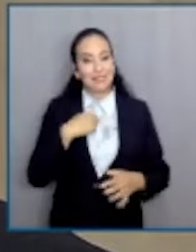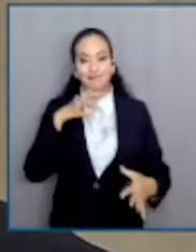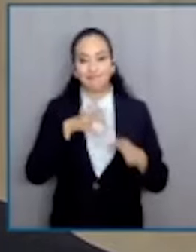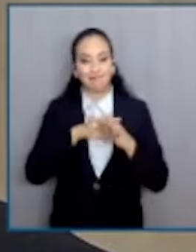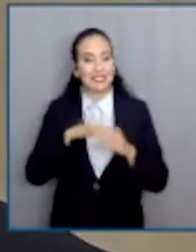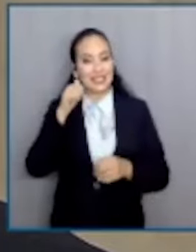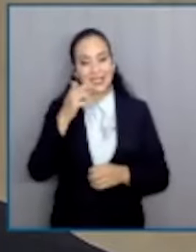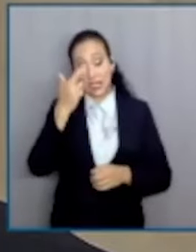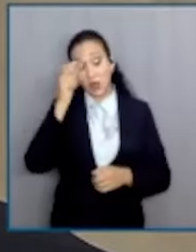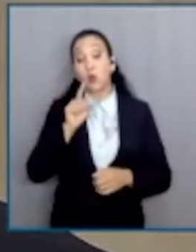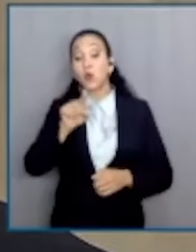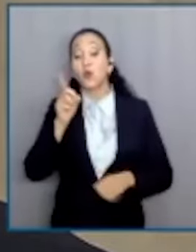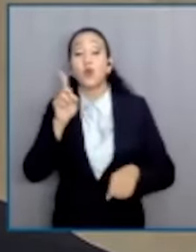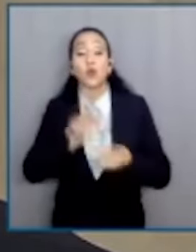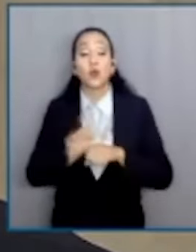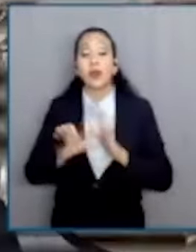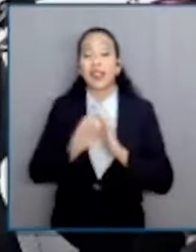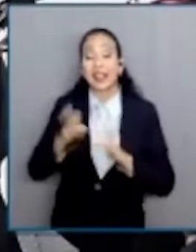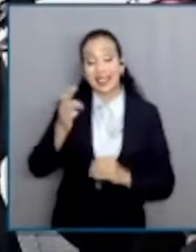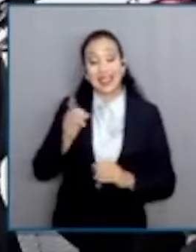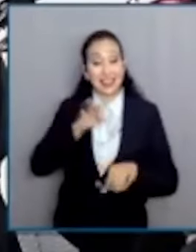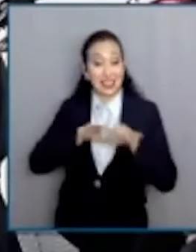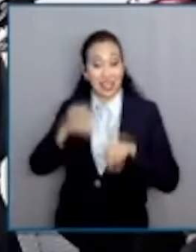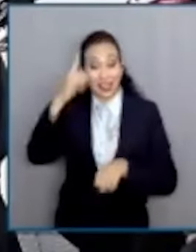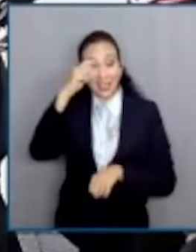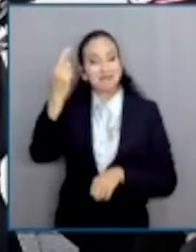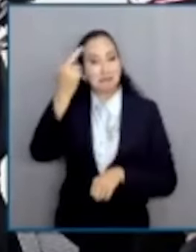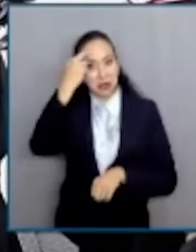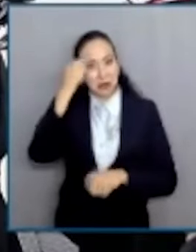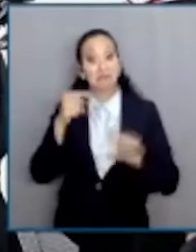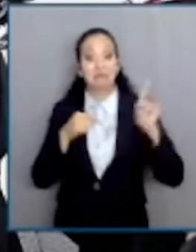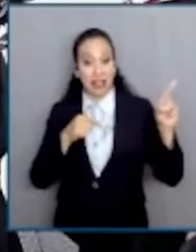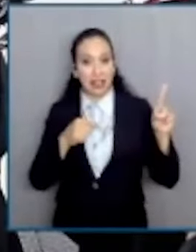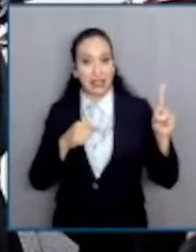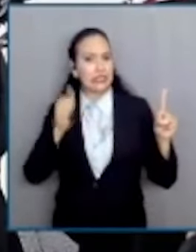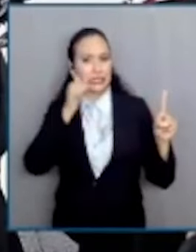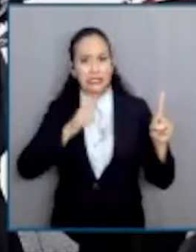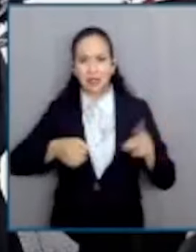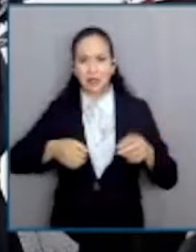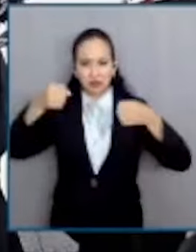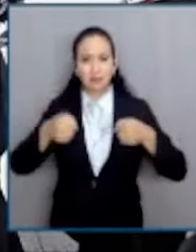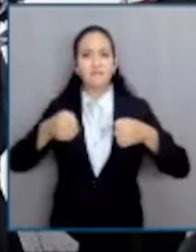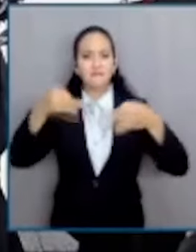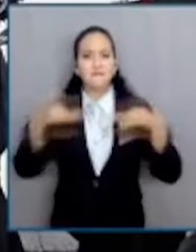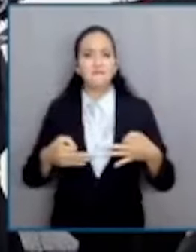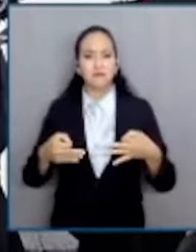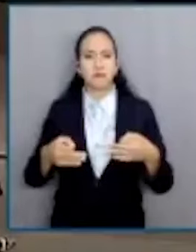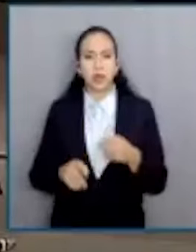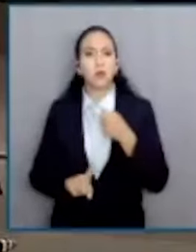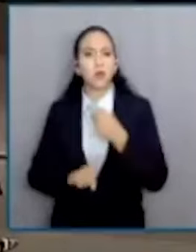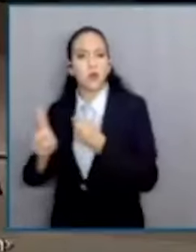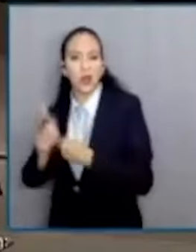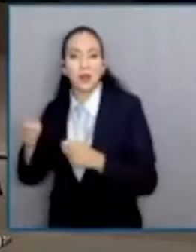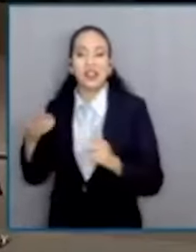difícil solo Recuerden que Don Luis María se mantuvo firme en altamar y pudo vencer